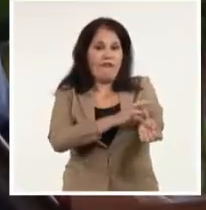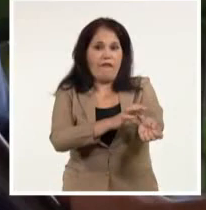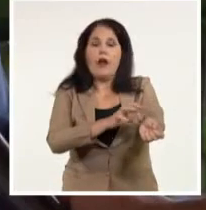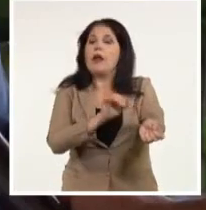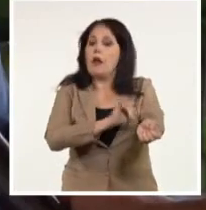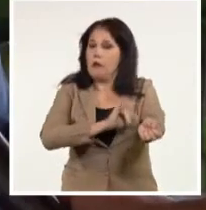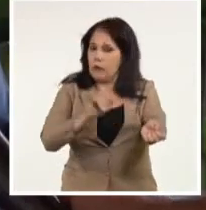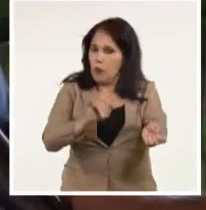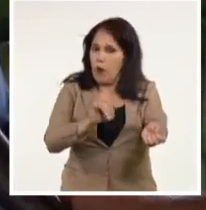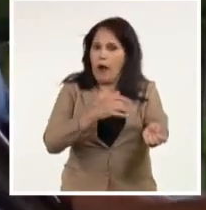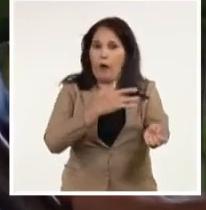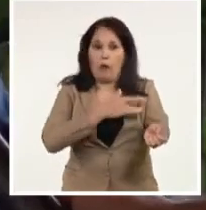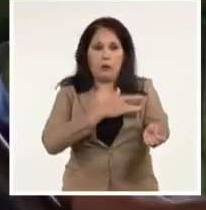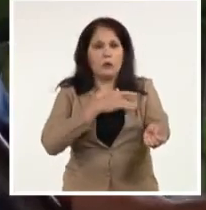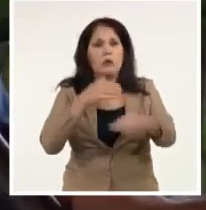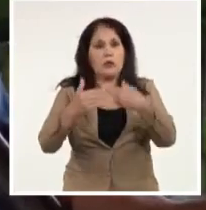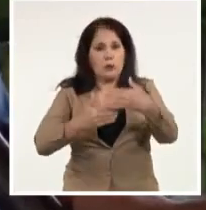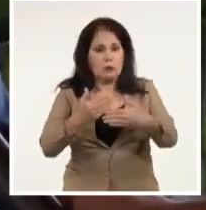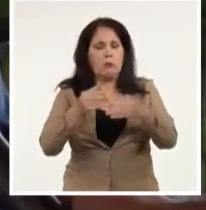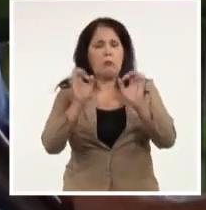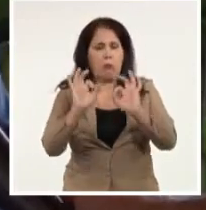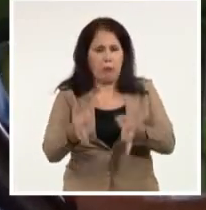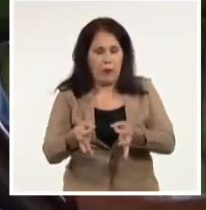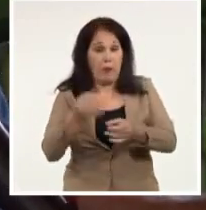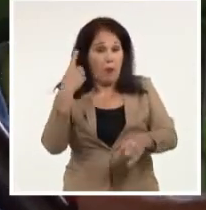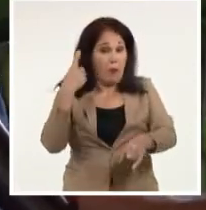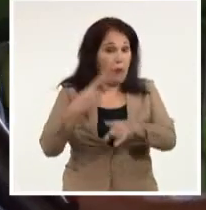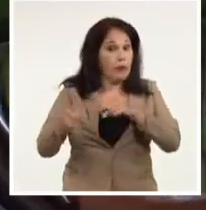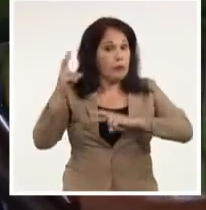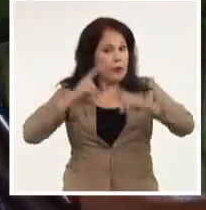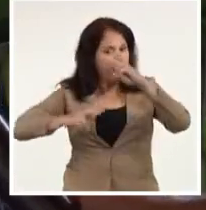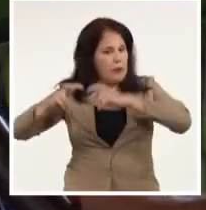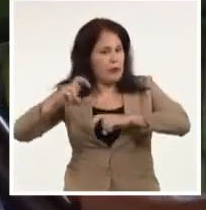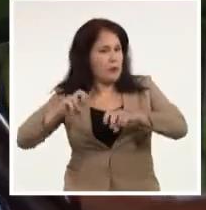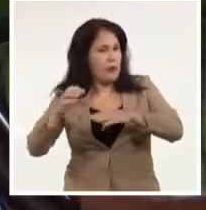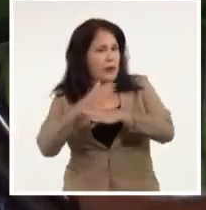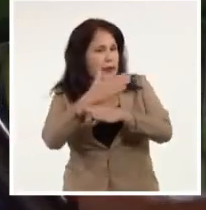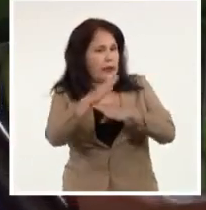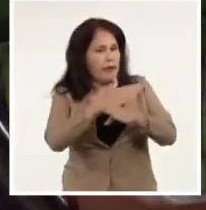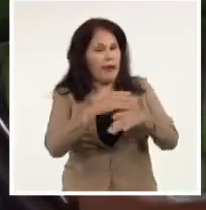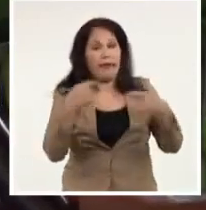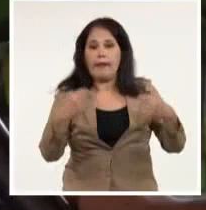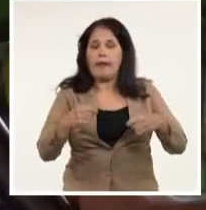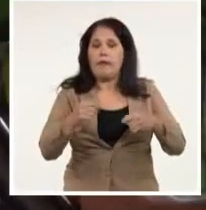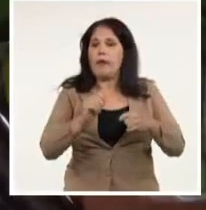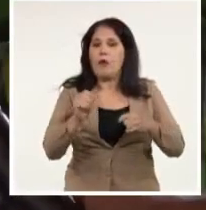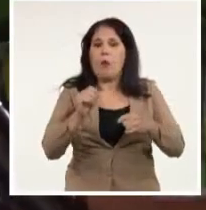También le dedicamos un particular interés a ponerle